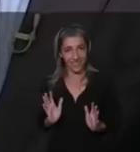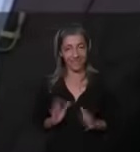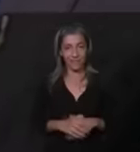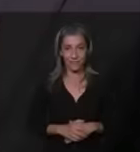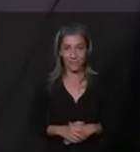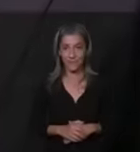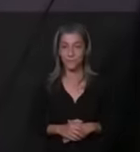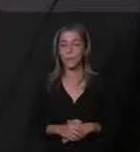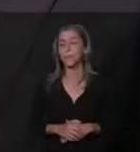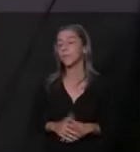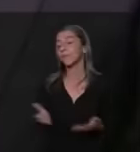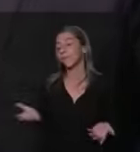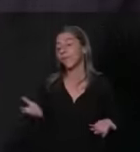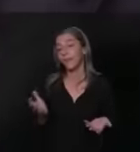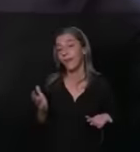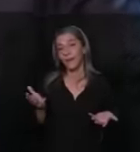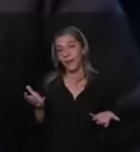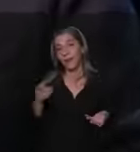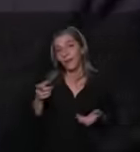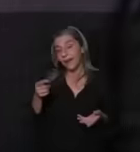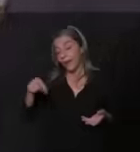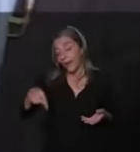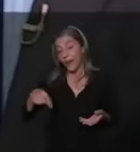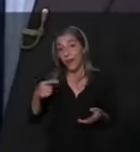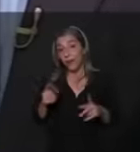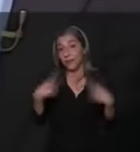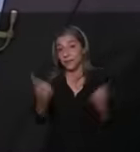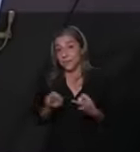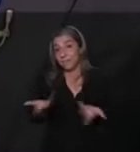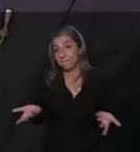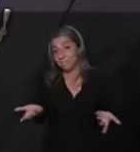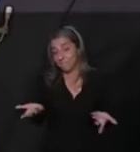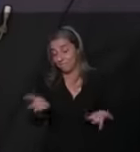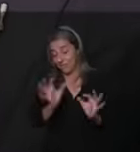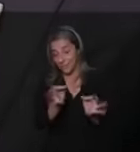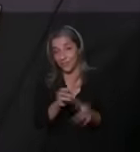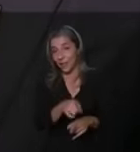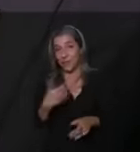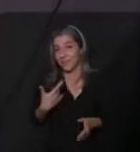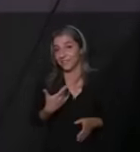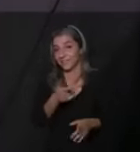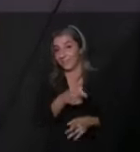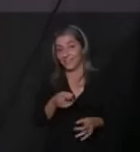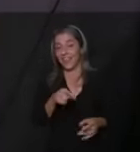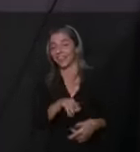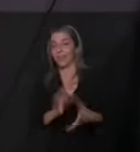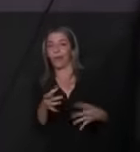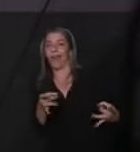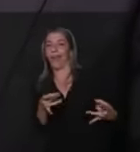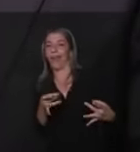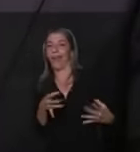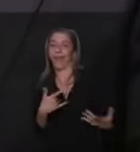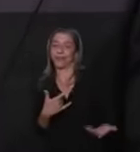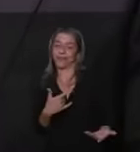Javier, te llevaron, los que te abandonaron hoy en el salón, te llevaron al campo de la chicana berreta. Volvé al lugar de la